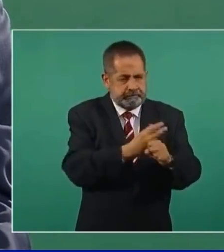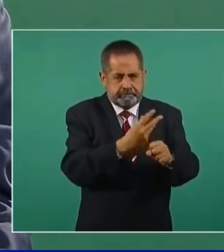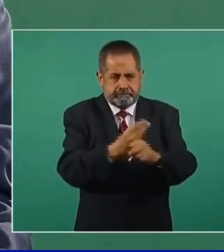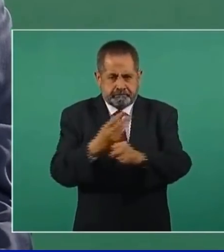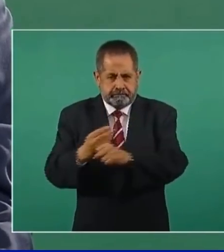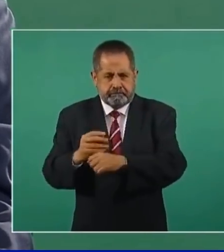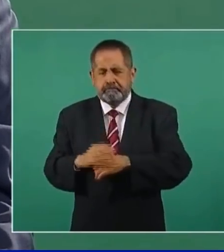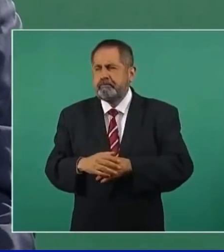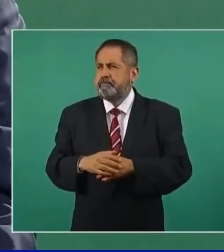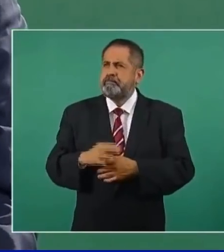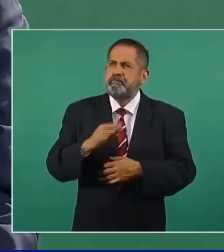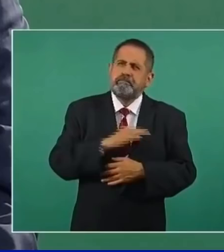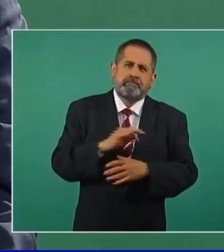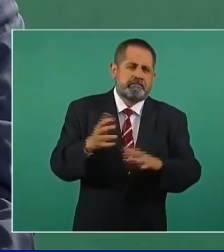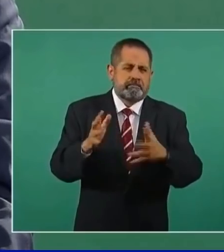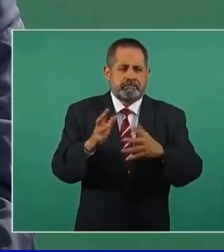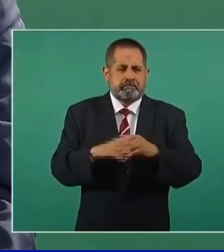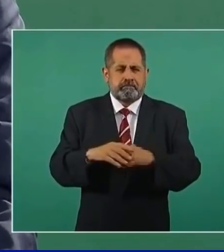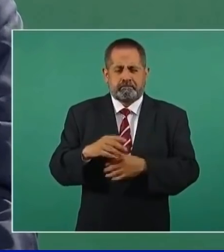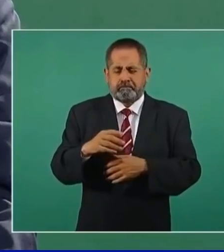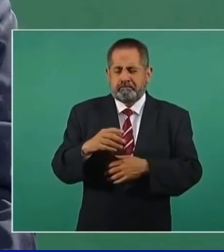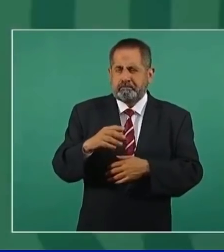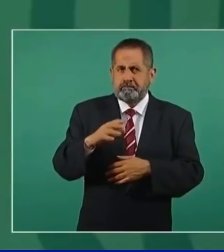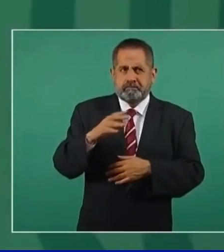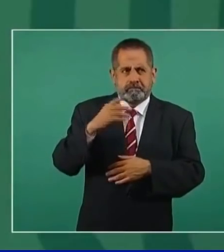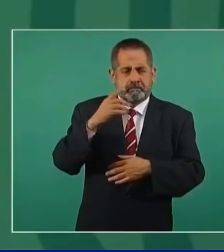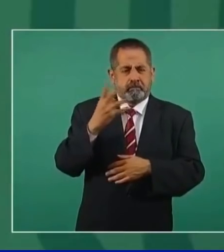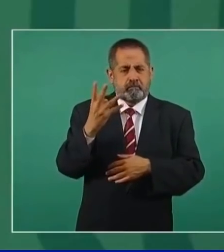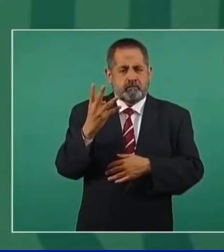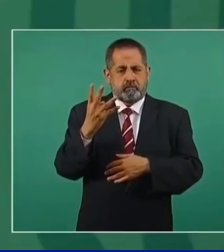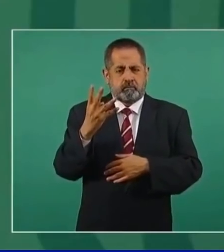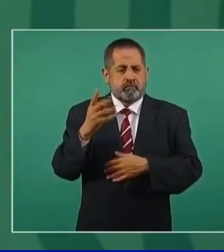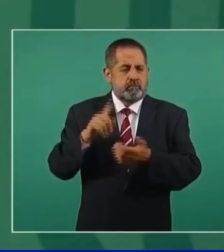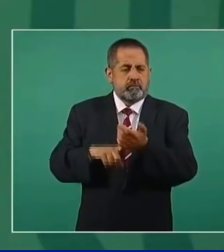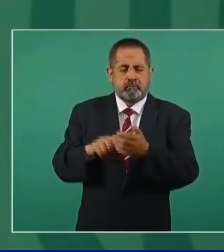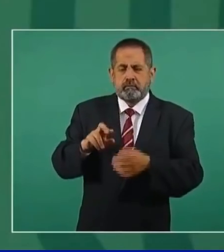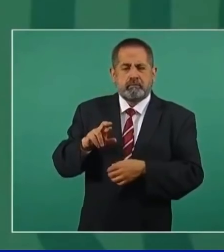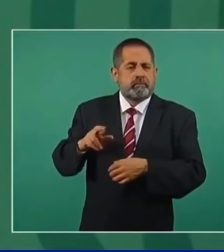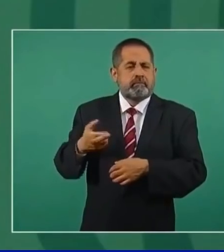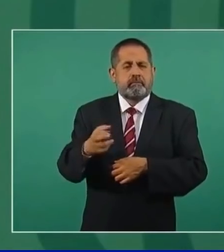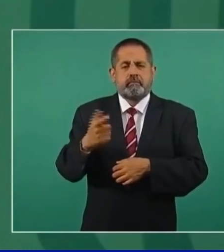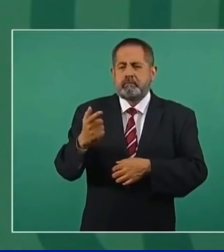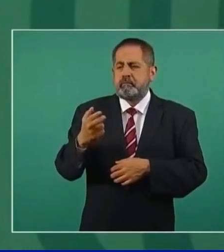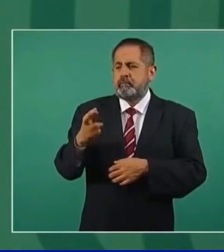Son básicamente las 4 de El Grijalva,